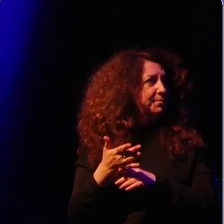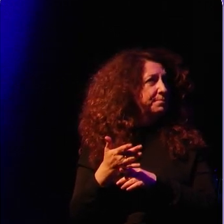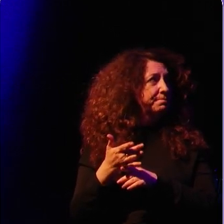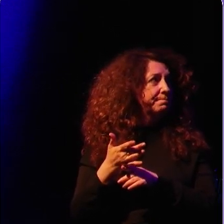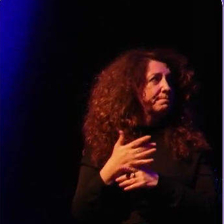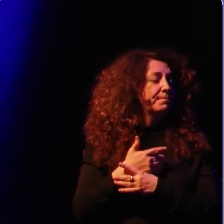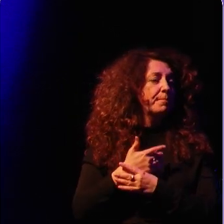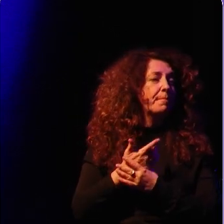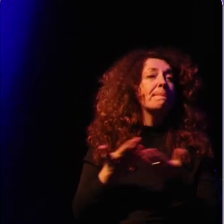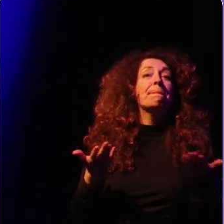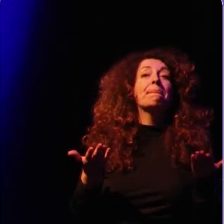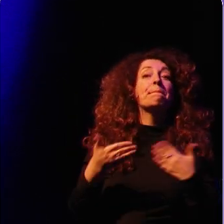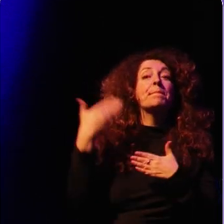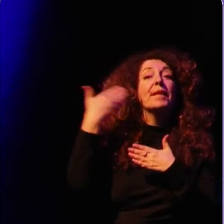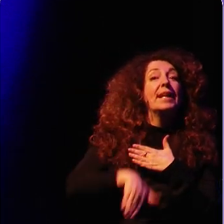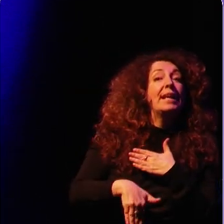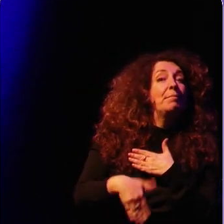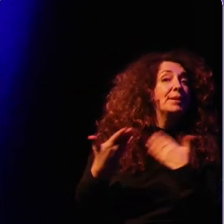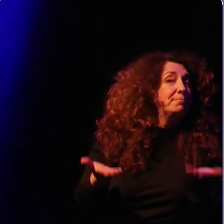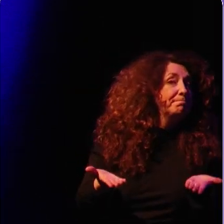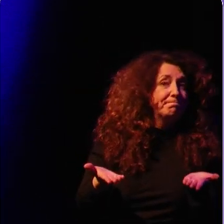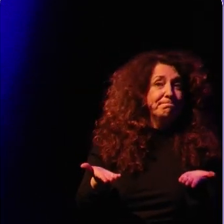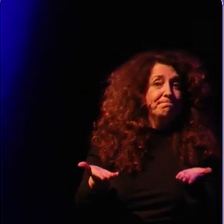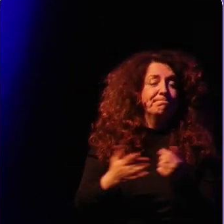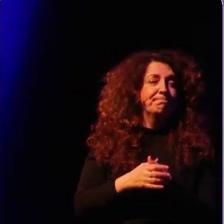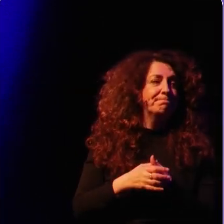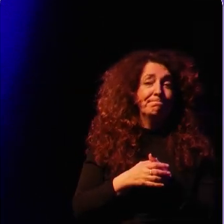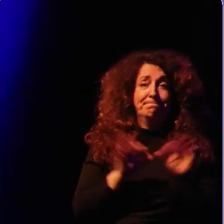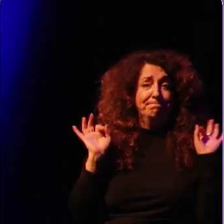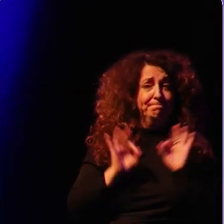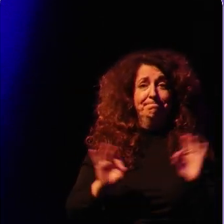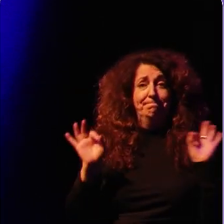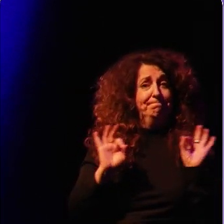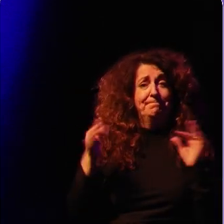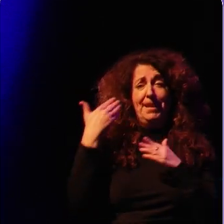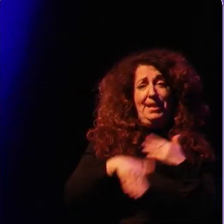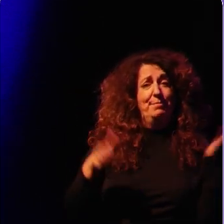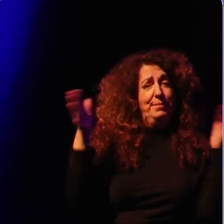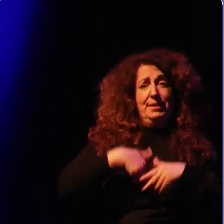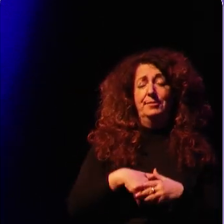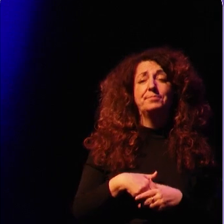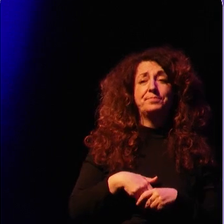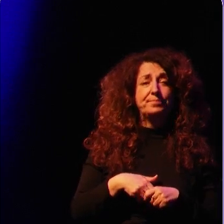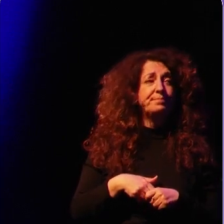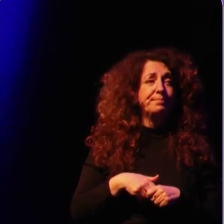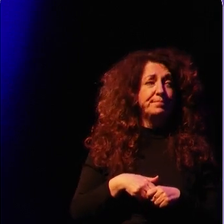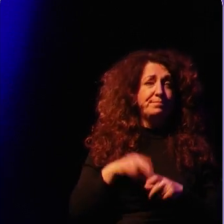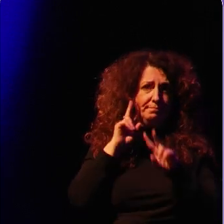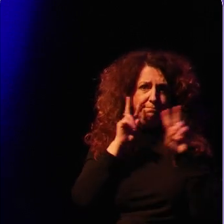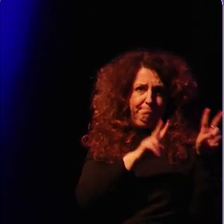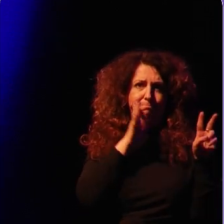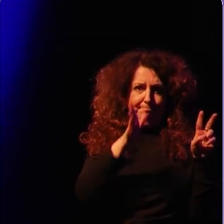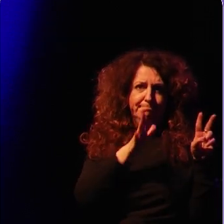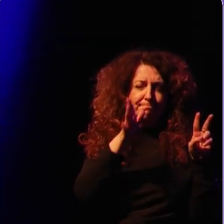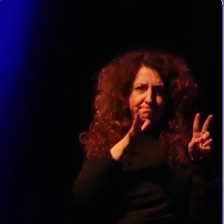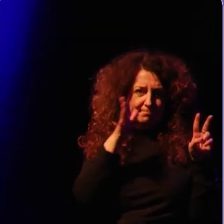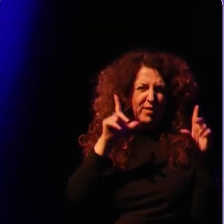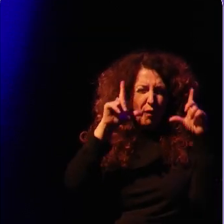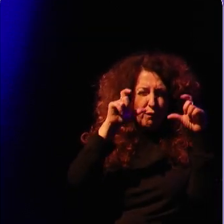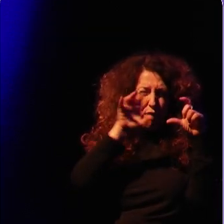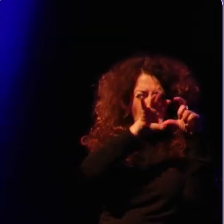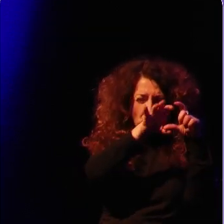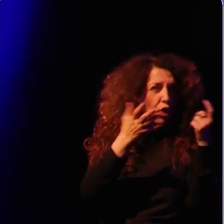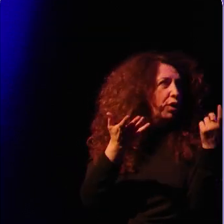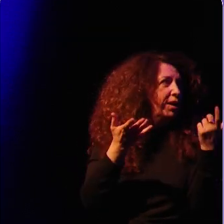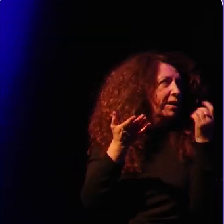¿Qué límite tiene esto? Ninguno. Esto es bastante espectacular. Coger una foto